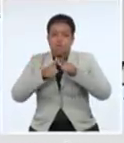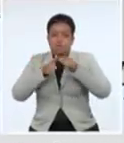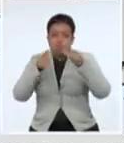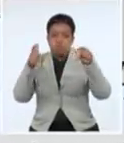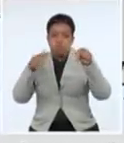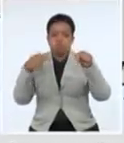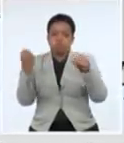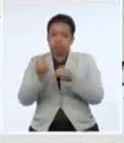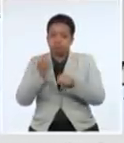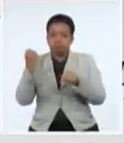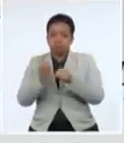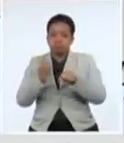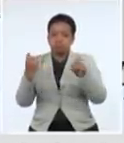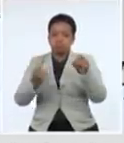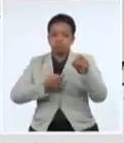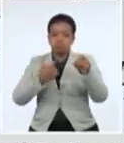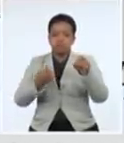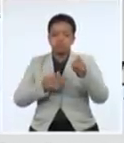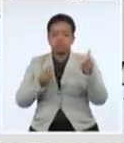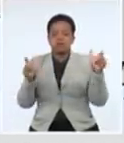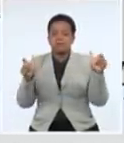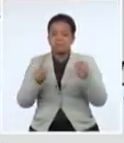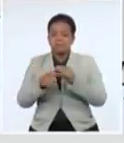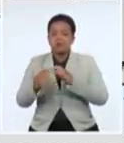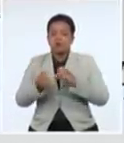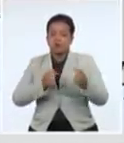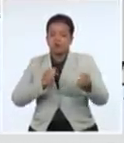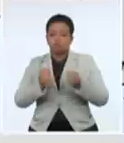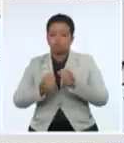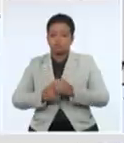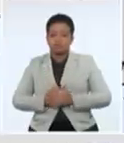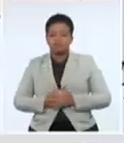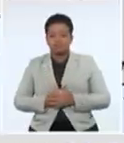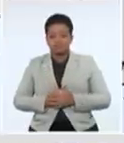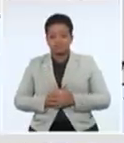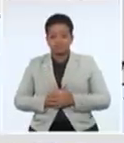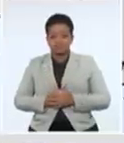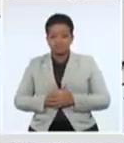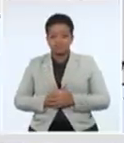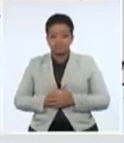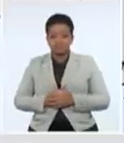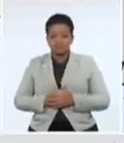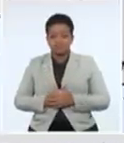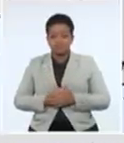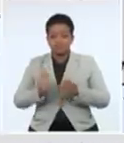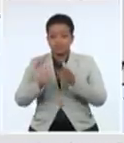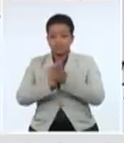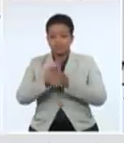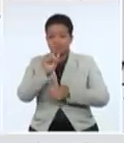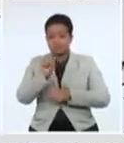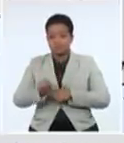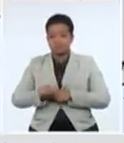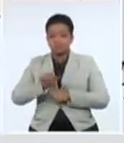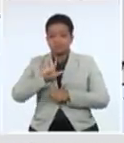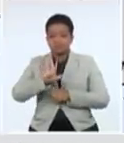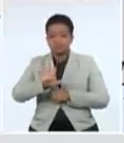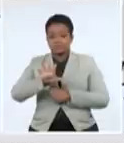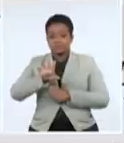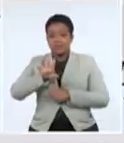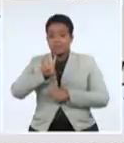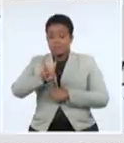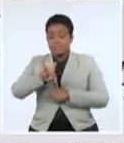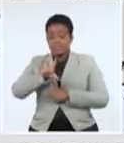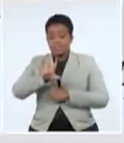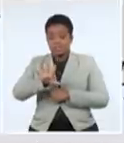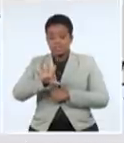lograr el control de la transmisión. 25 en la provincia de Mayabeque, 17 en Artemisa y